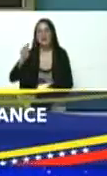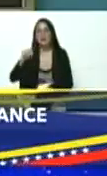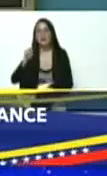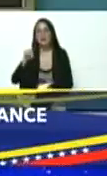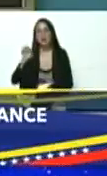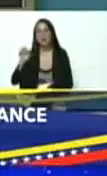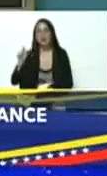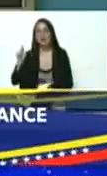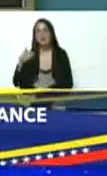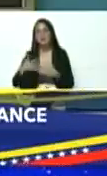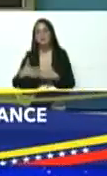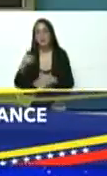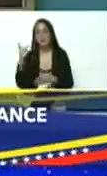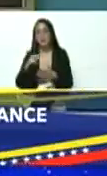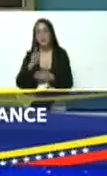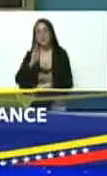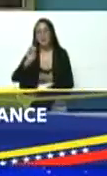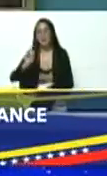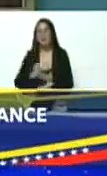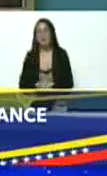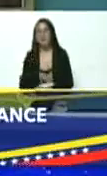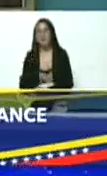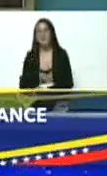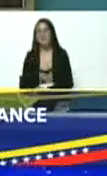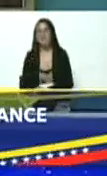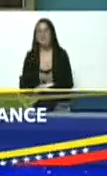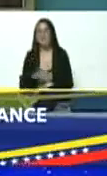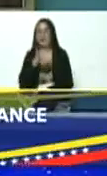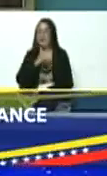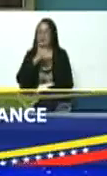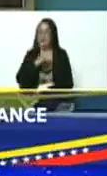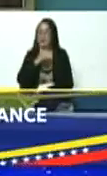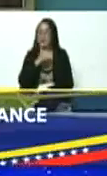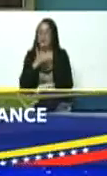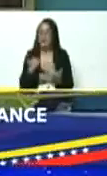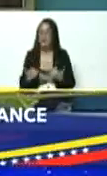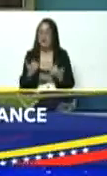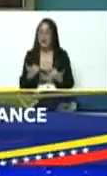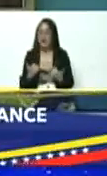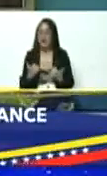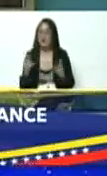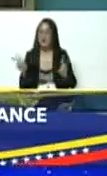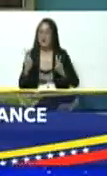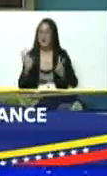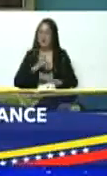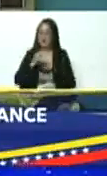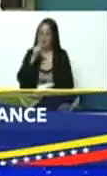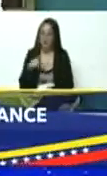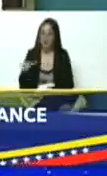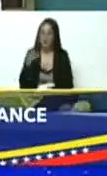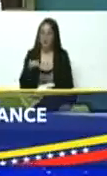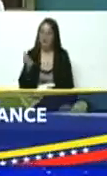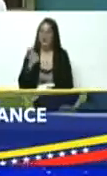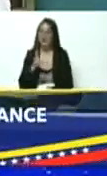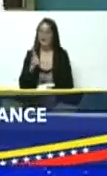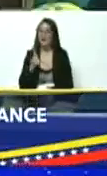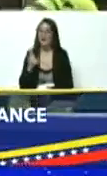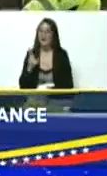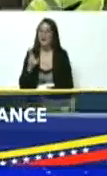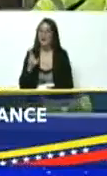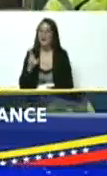3R.net rumbo al 2030. La resistencia activa y victoriosa de un pueblo, la R, con